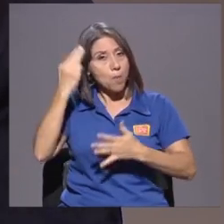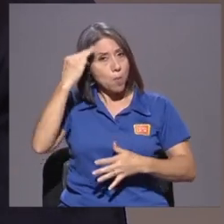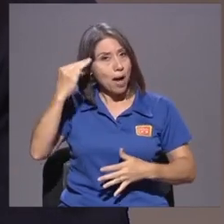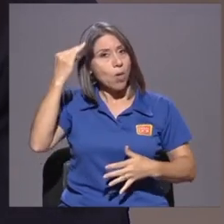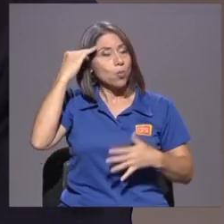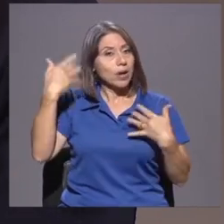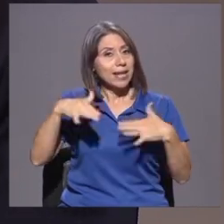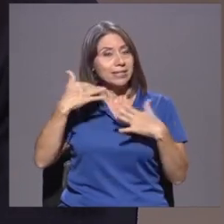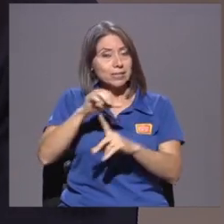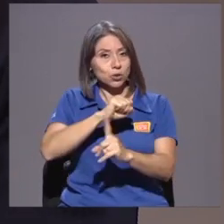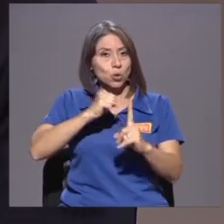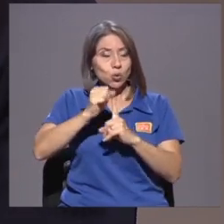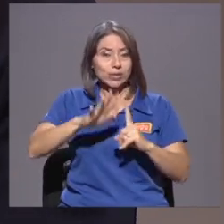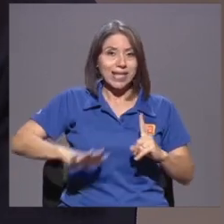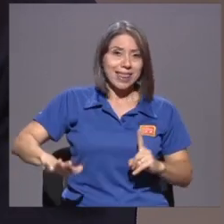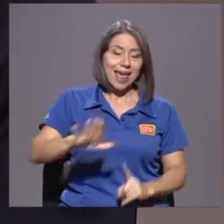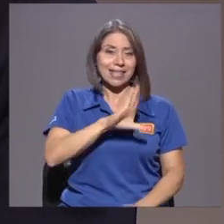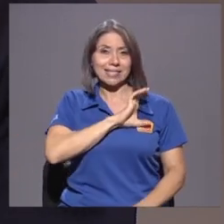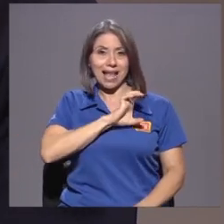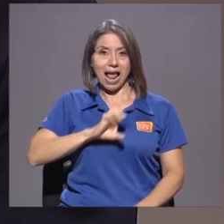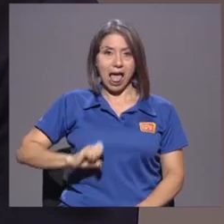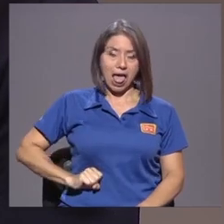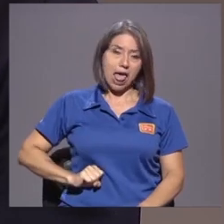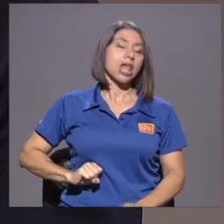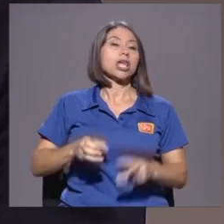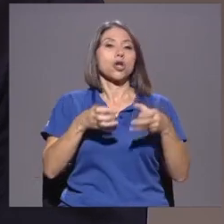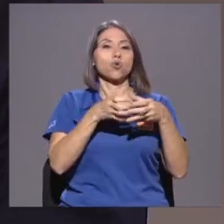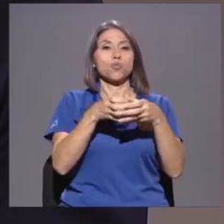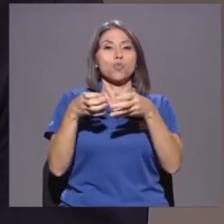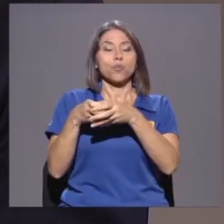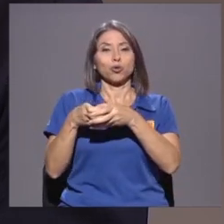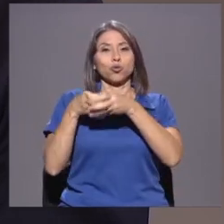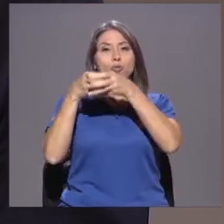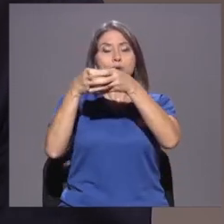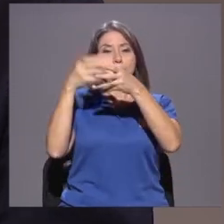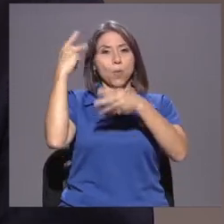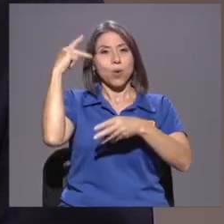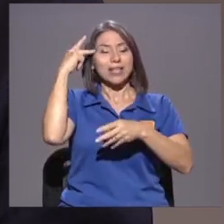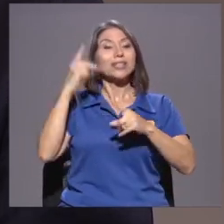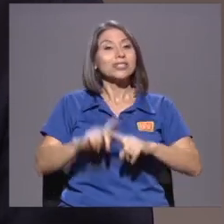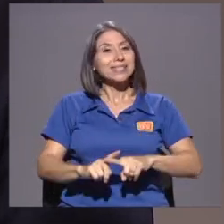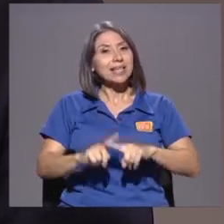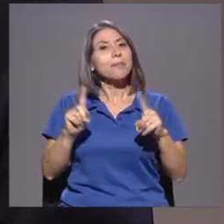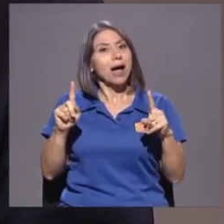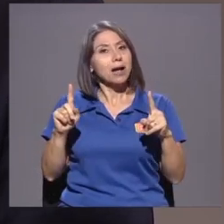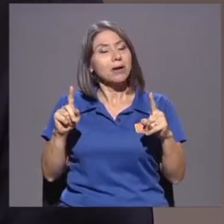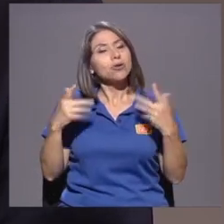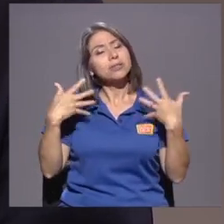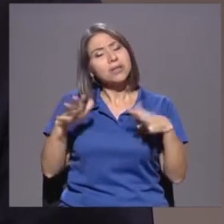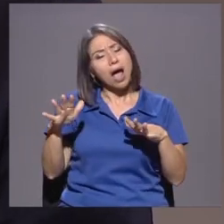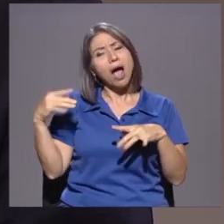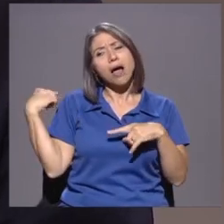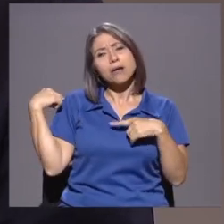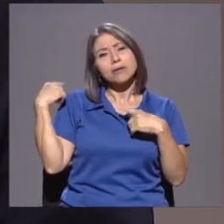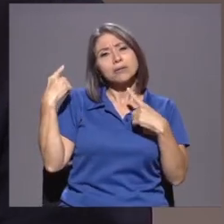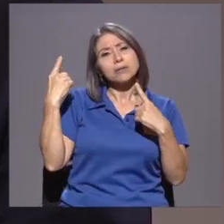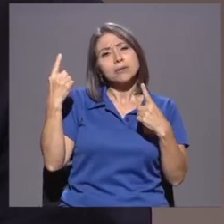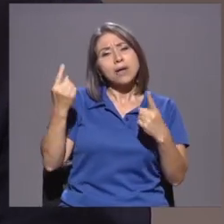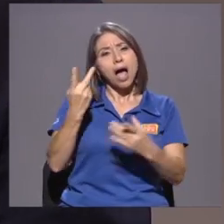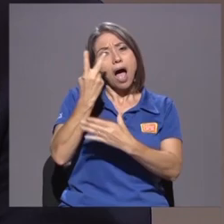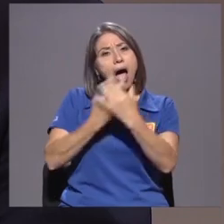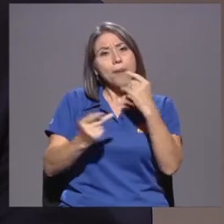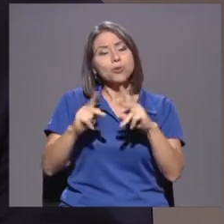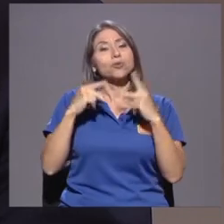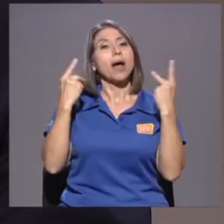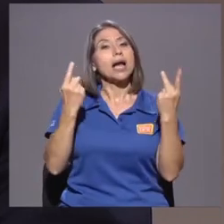grande de la sociedad salvadoreña y de sus élites políticas sin embargo se habría dado un grande ya de ambos partidos en